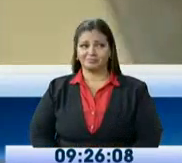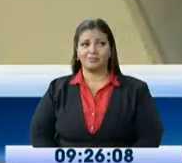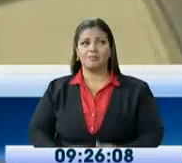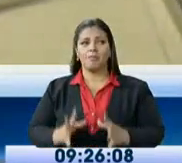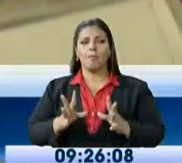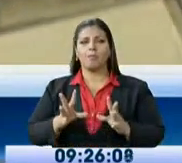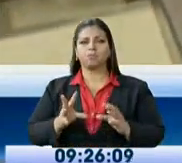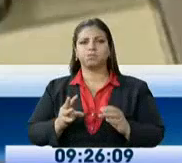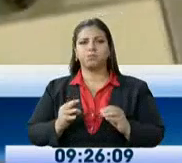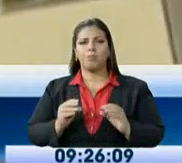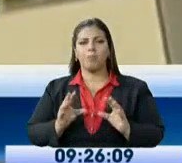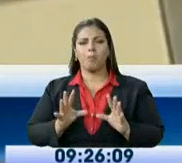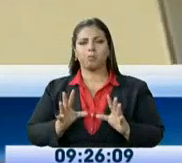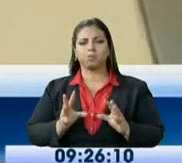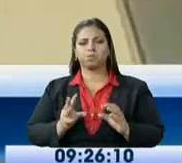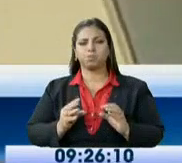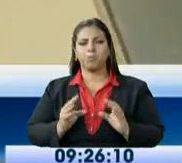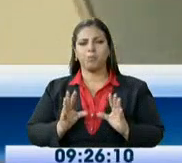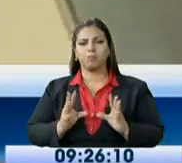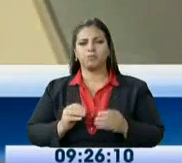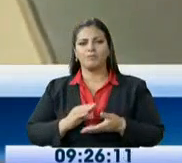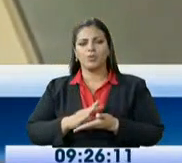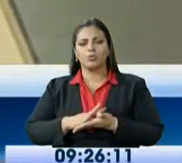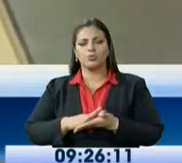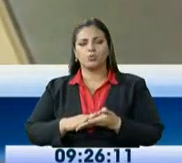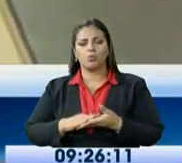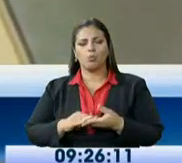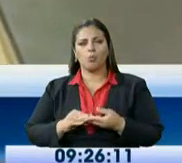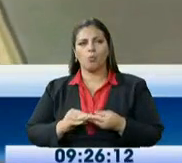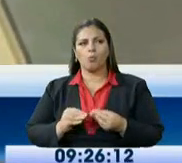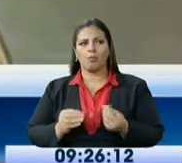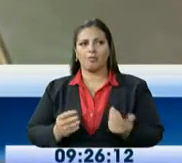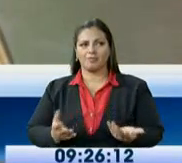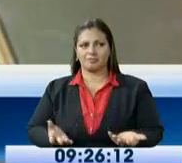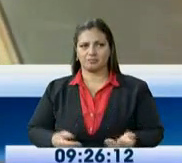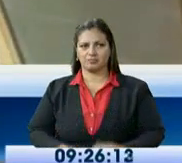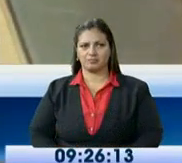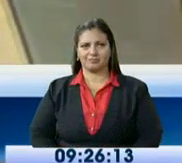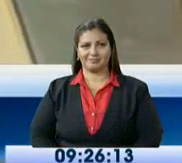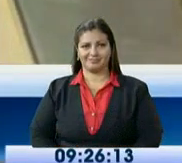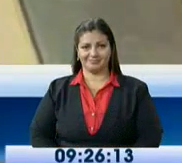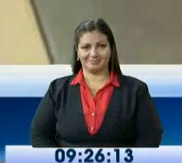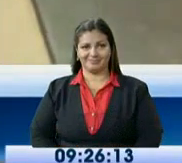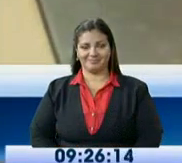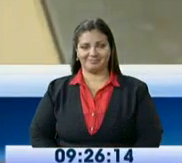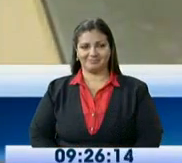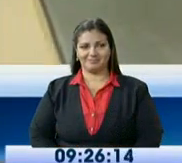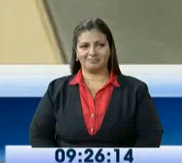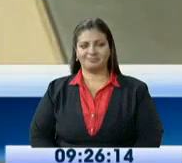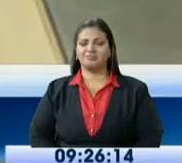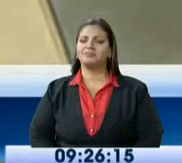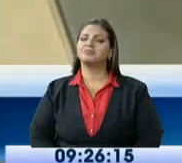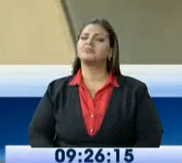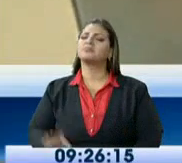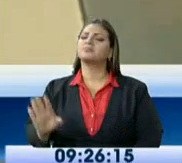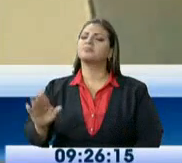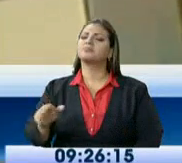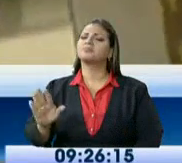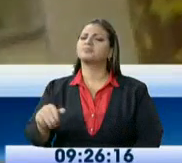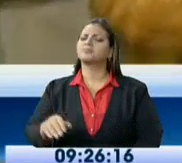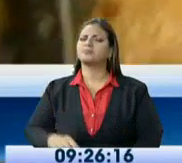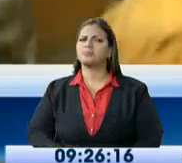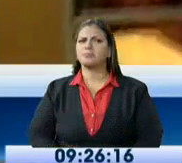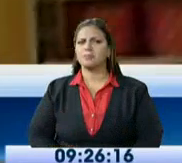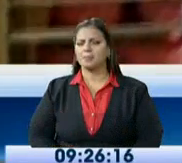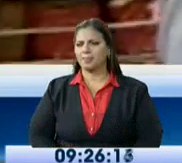está. Suave, fresco, es así como debe ser un pan de Pascua. Oiga, ¿qué le han contado la gente, don Antonio? ¿Con qué